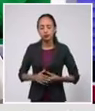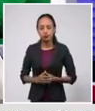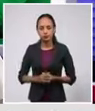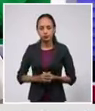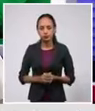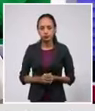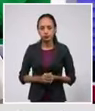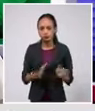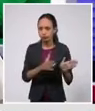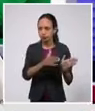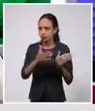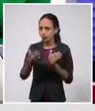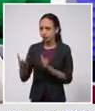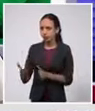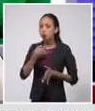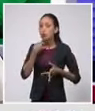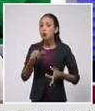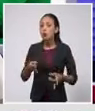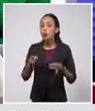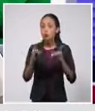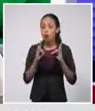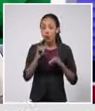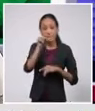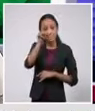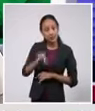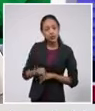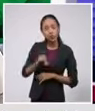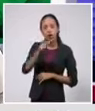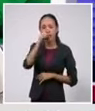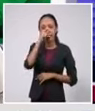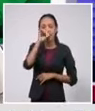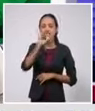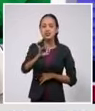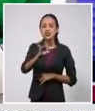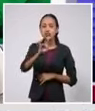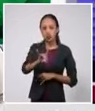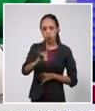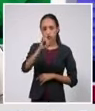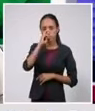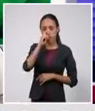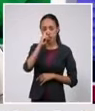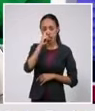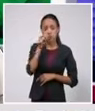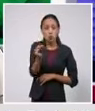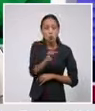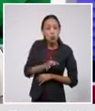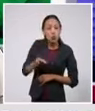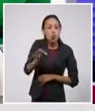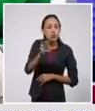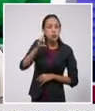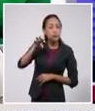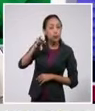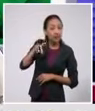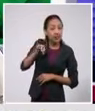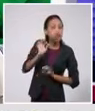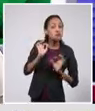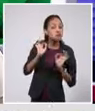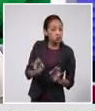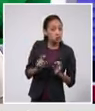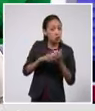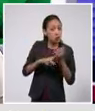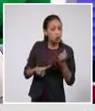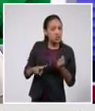Fallece un paciente de 79 años de edad del municipio Pinar del Río en esta provincia,